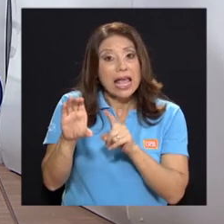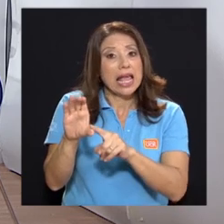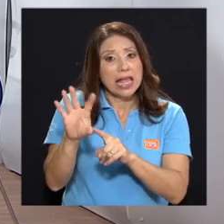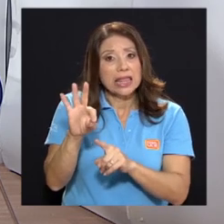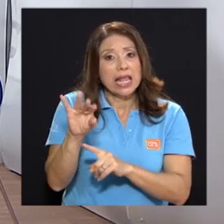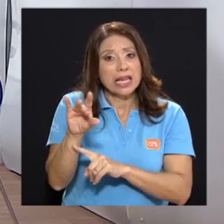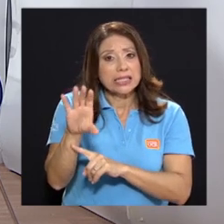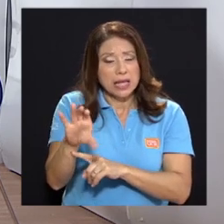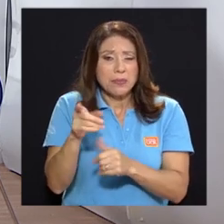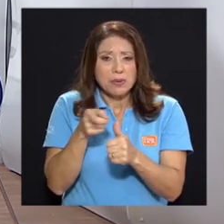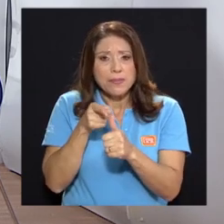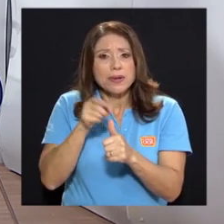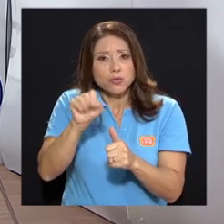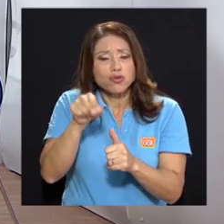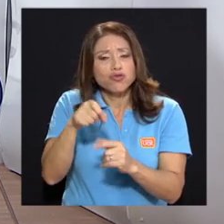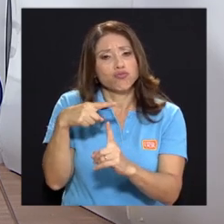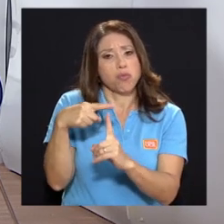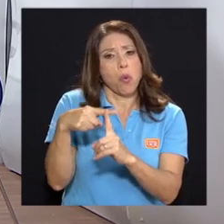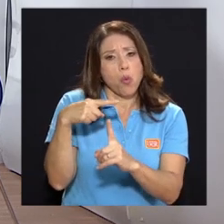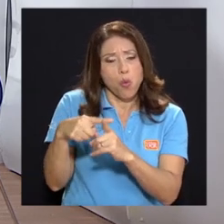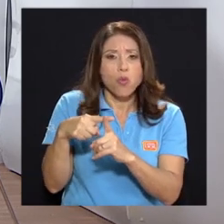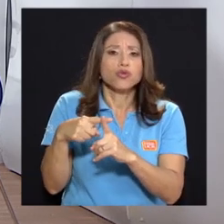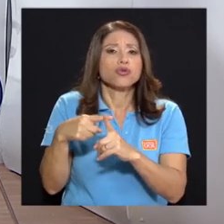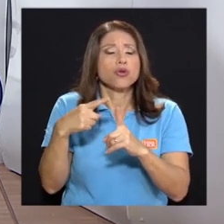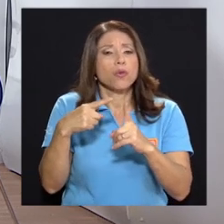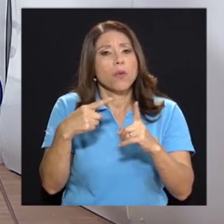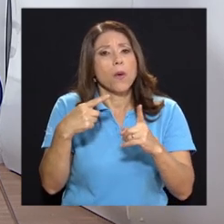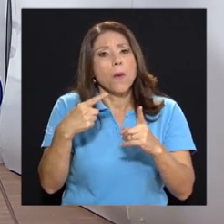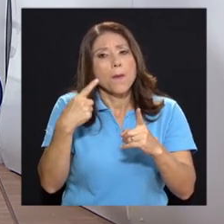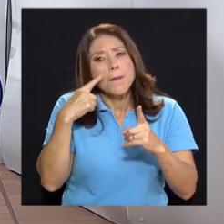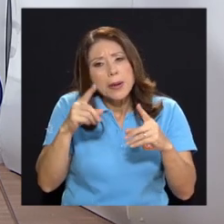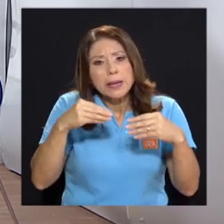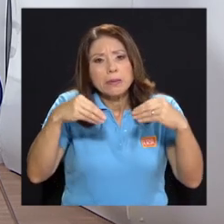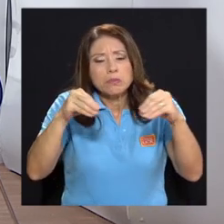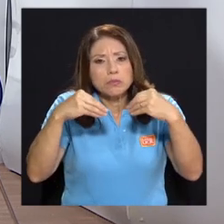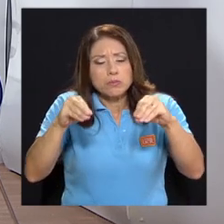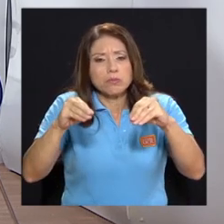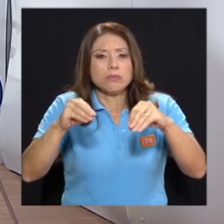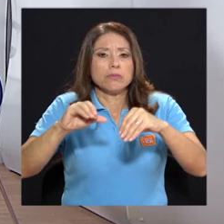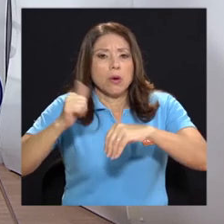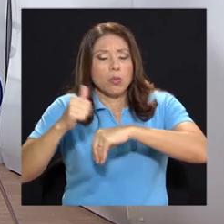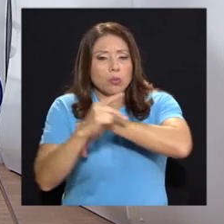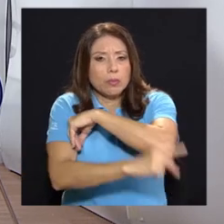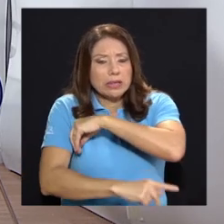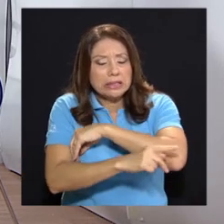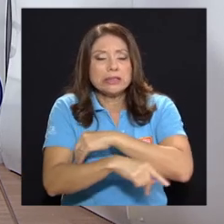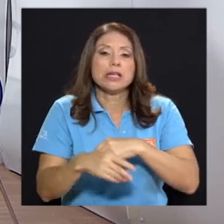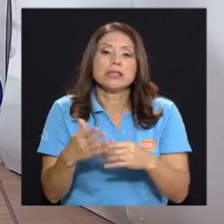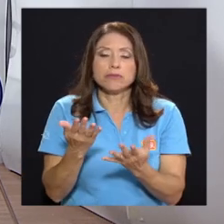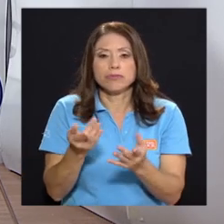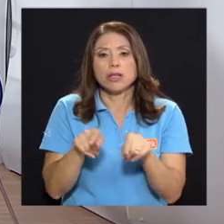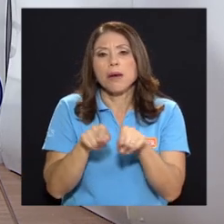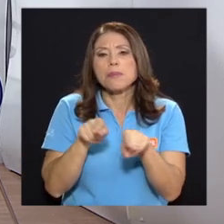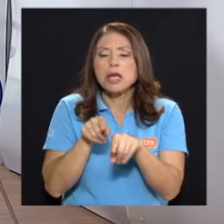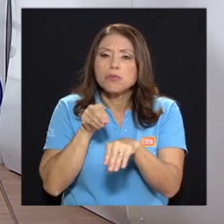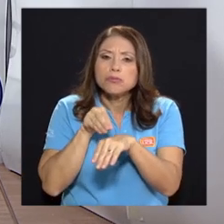sobre las exportaciones positivo sobre las